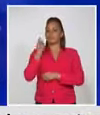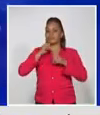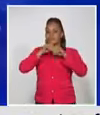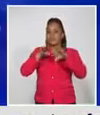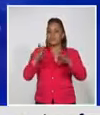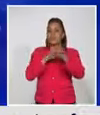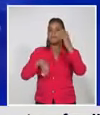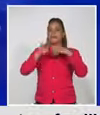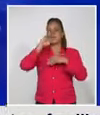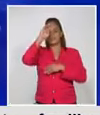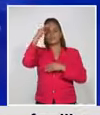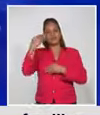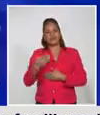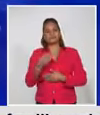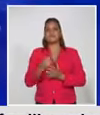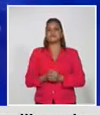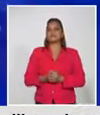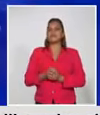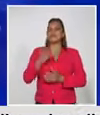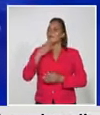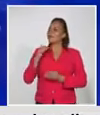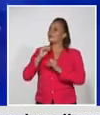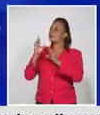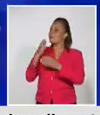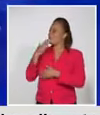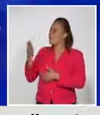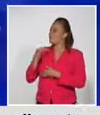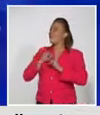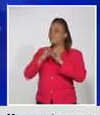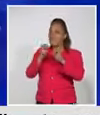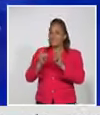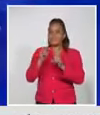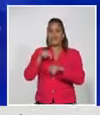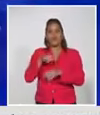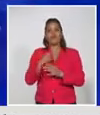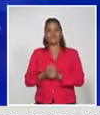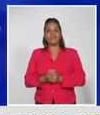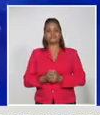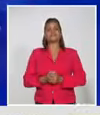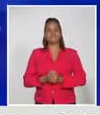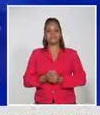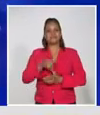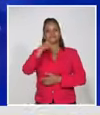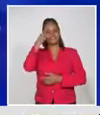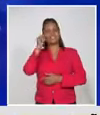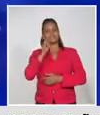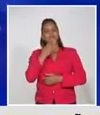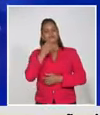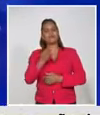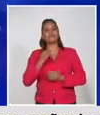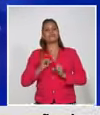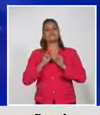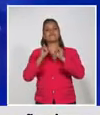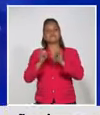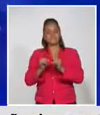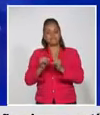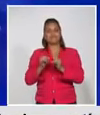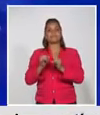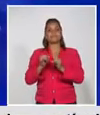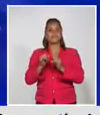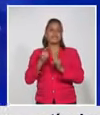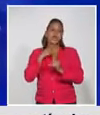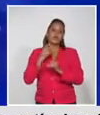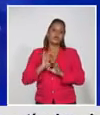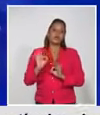Salud Pública. Doctor. Buenos días, Pepe. Una buena noticia la de hoy. Buena noticia, un pronóstico bueno, lo que todavía